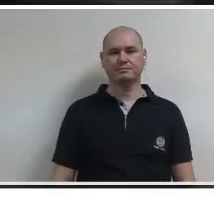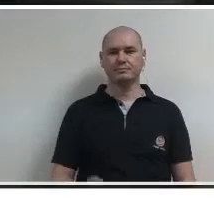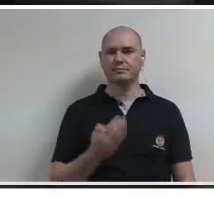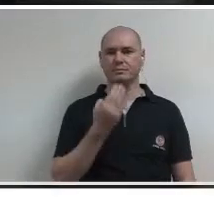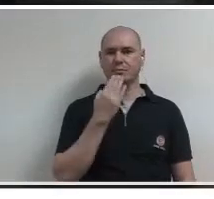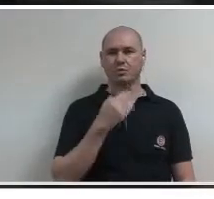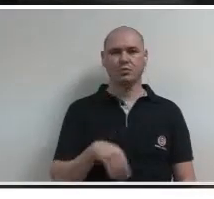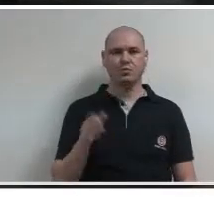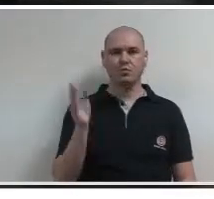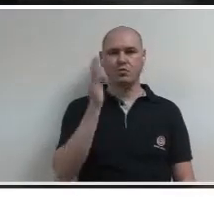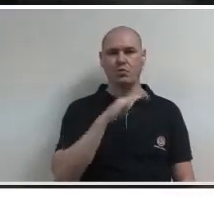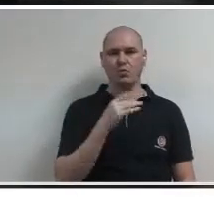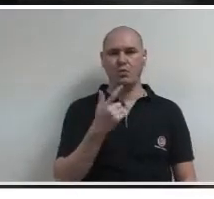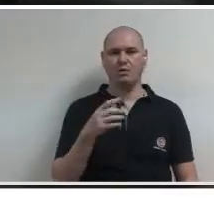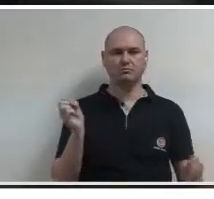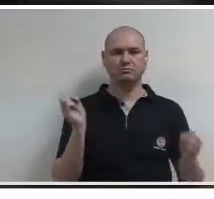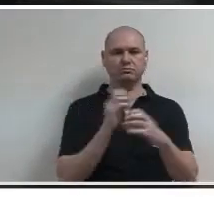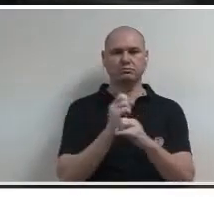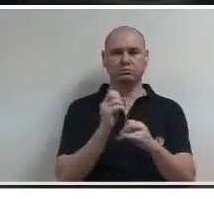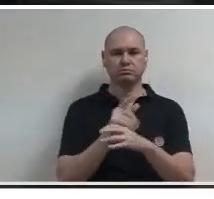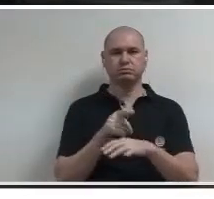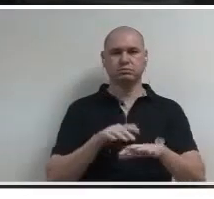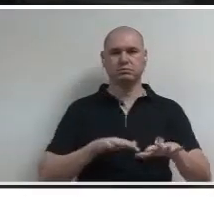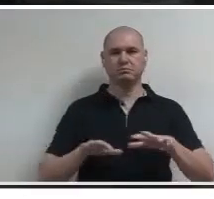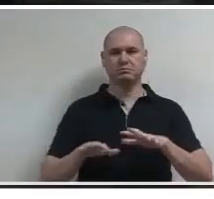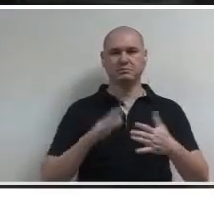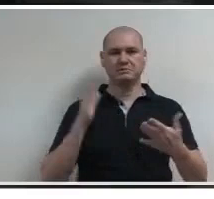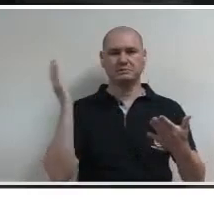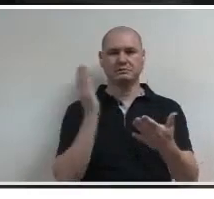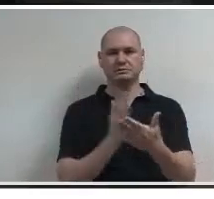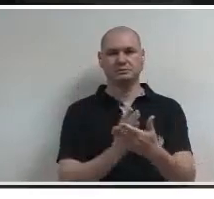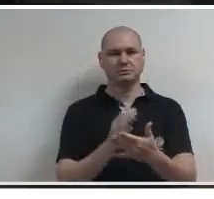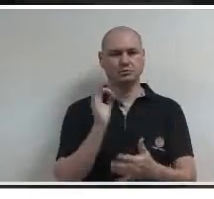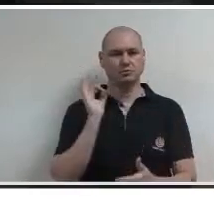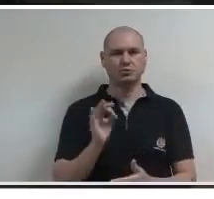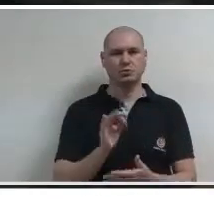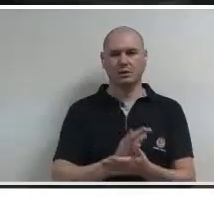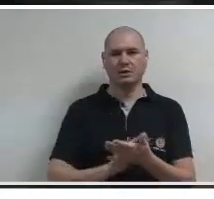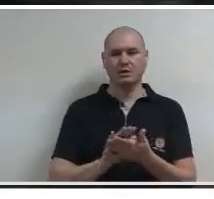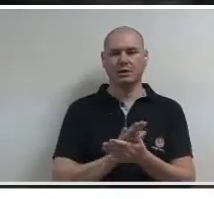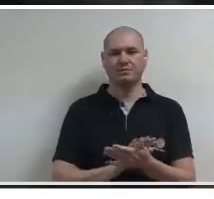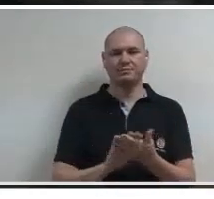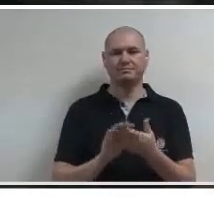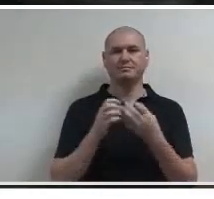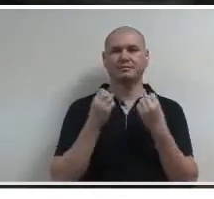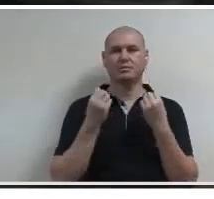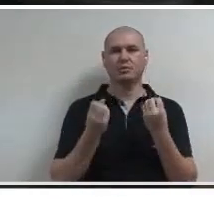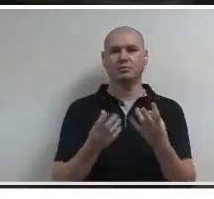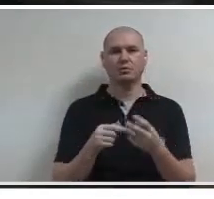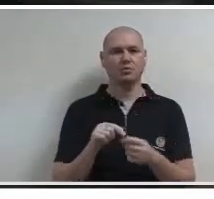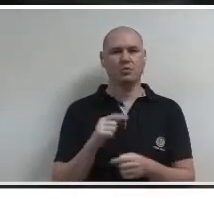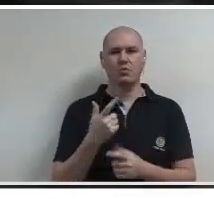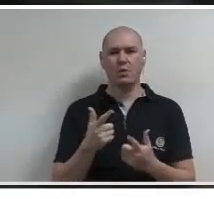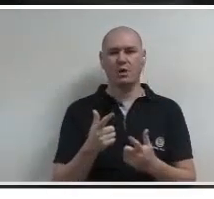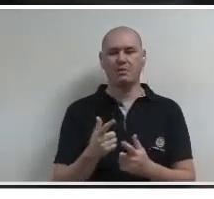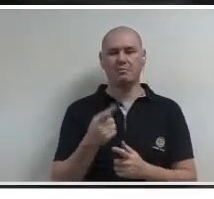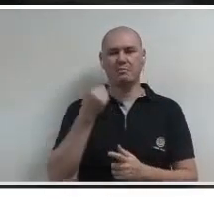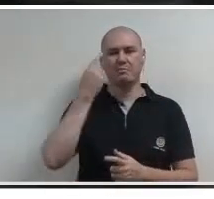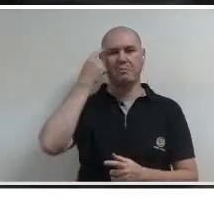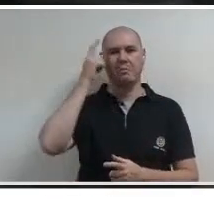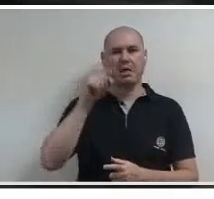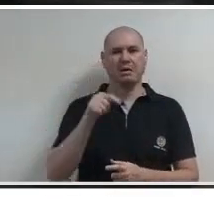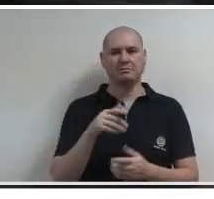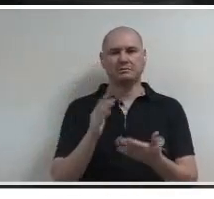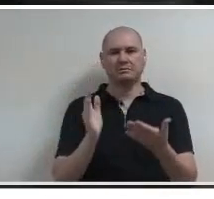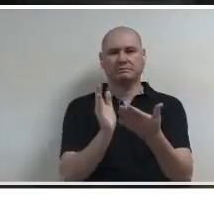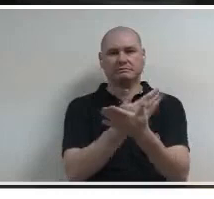ninguna queja. Caso Coape ahí, de ahí por y su queja, va de esa guava. No habría un motivo para que no